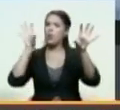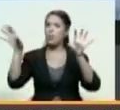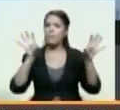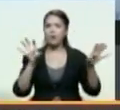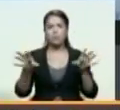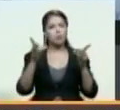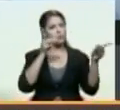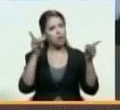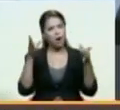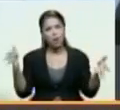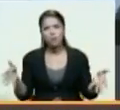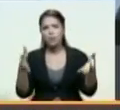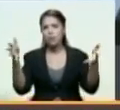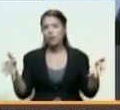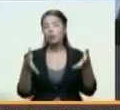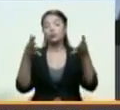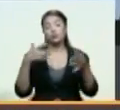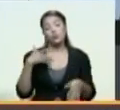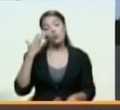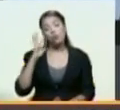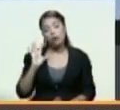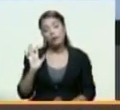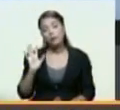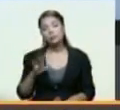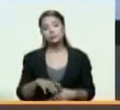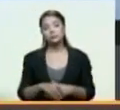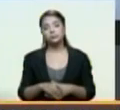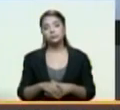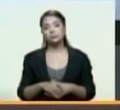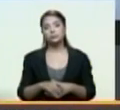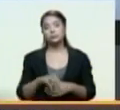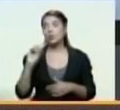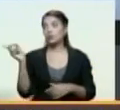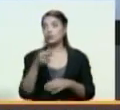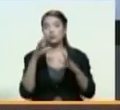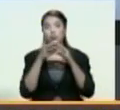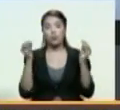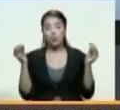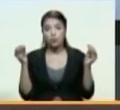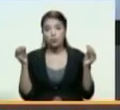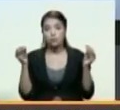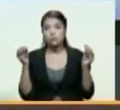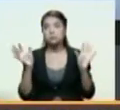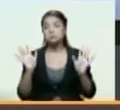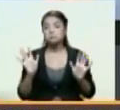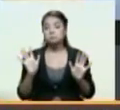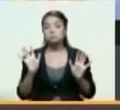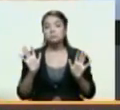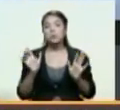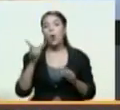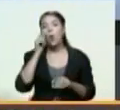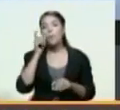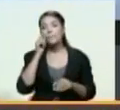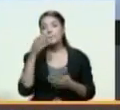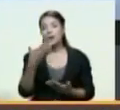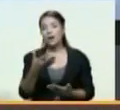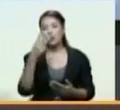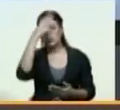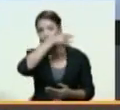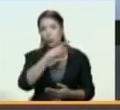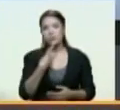región. Creo que los medios, que el señor Trump los